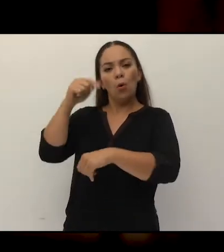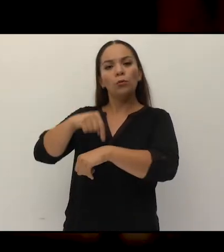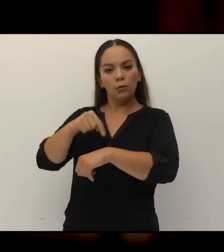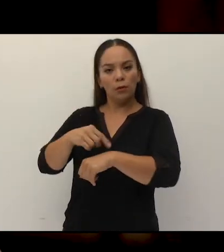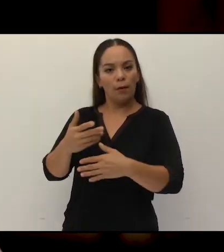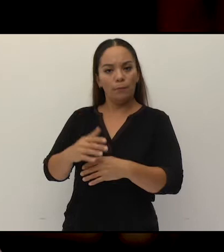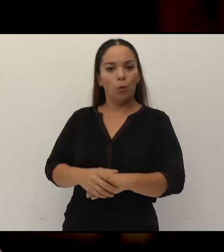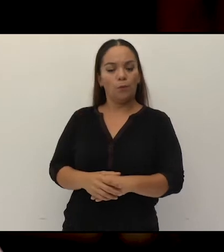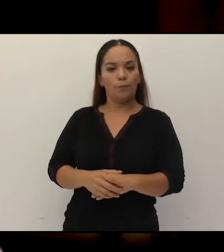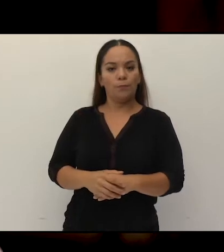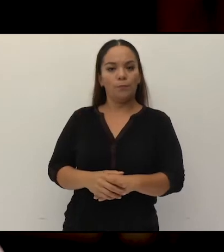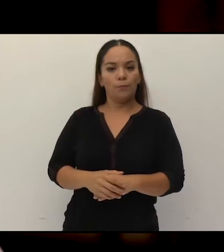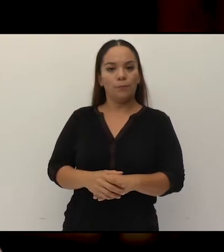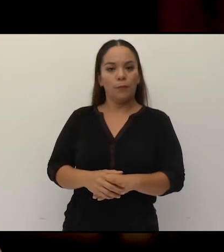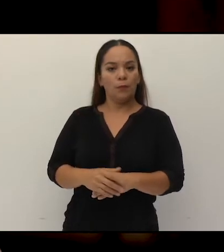then,